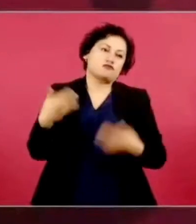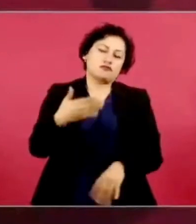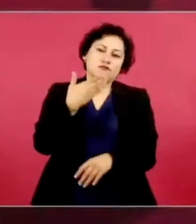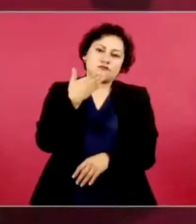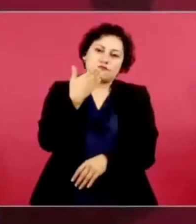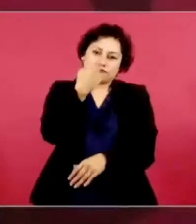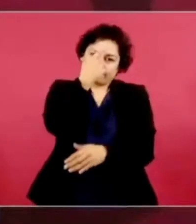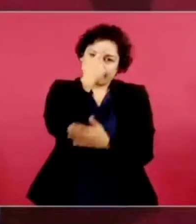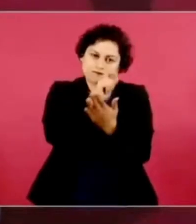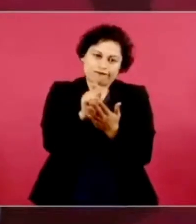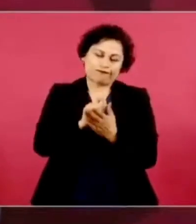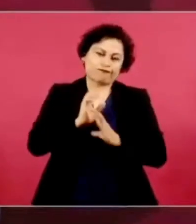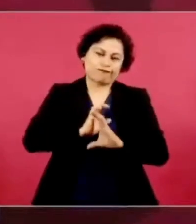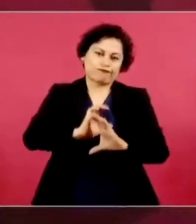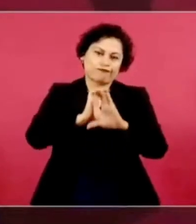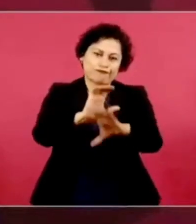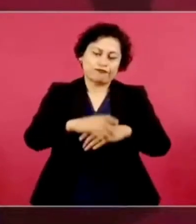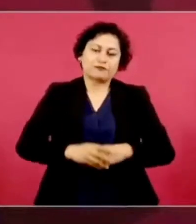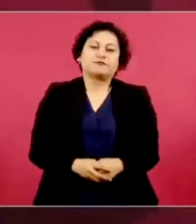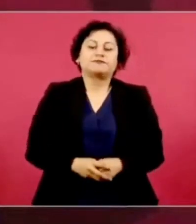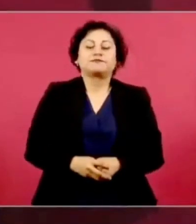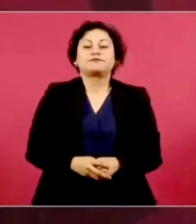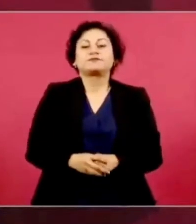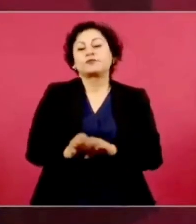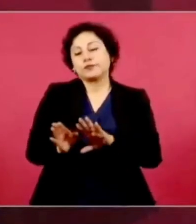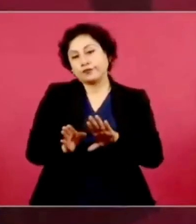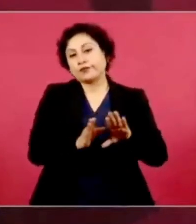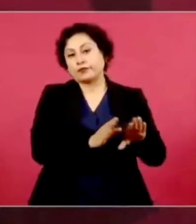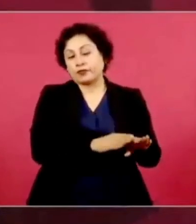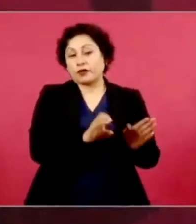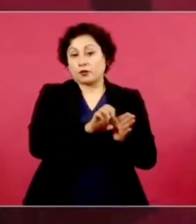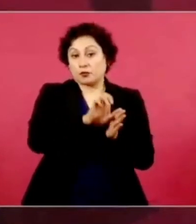pero, por ejemplo, en el caso de Estados Unidos,